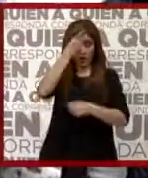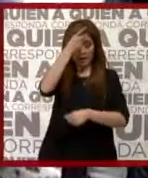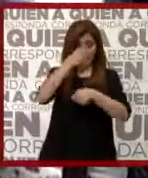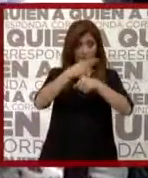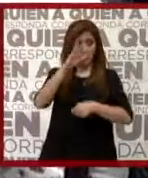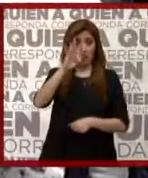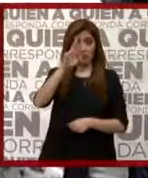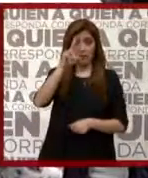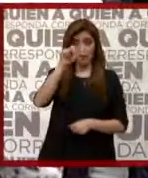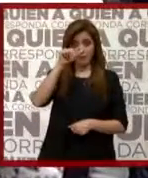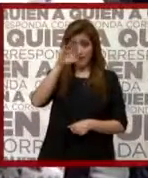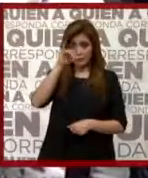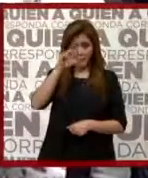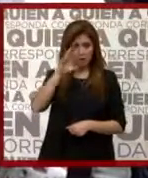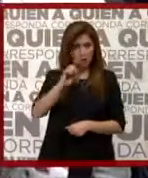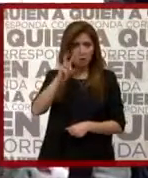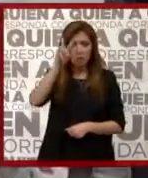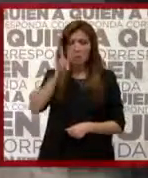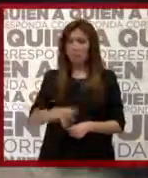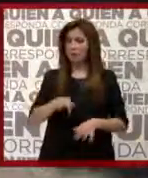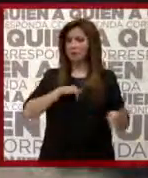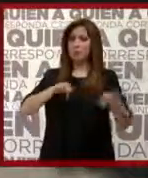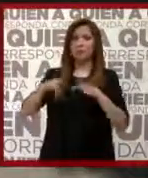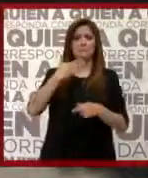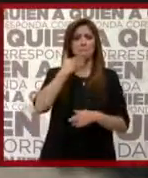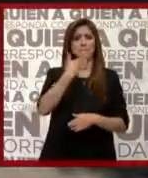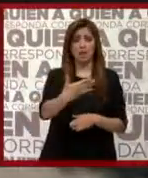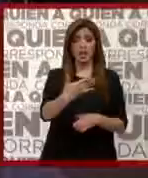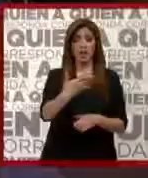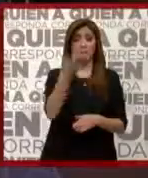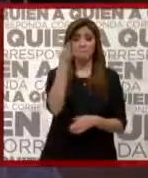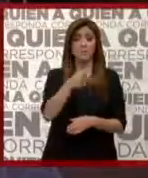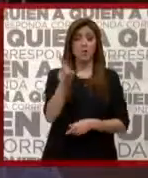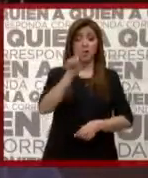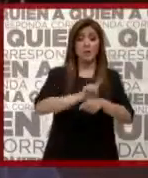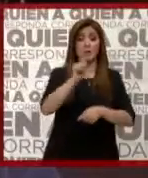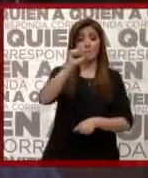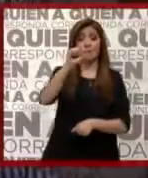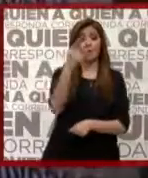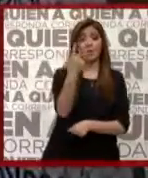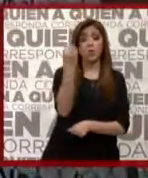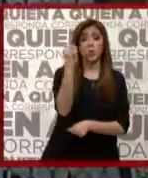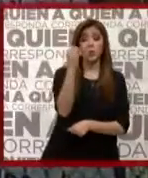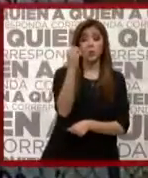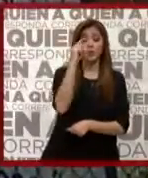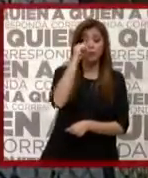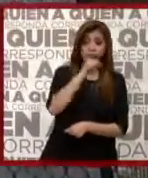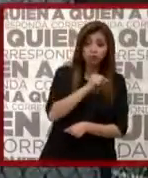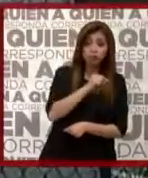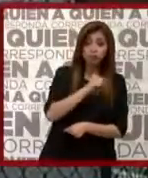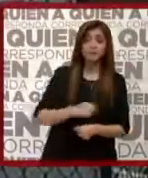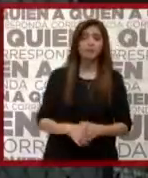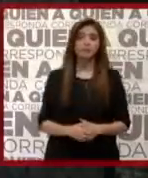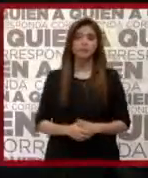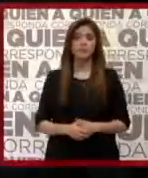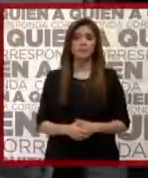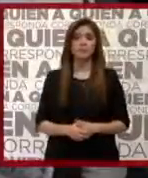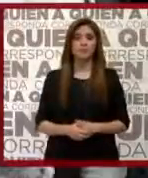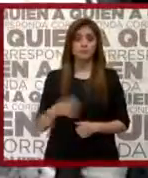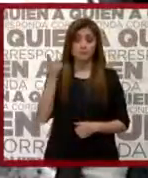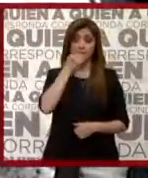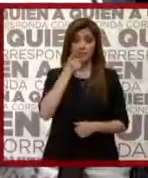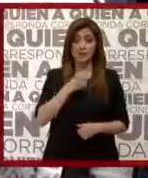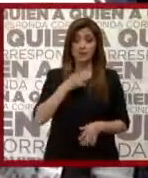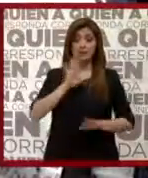hemos estado a gusto, tenido una buena dinámica. Pero eso terminó el pasado 21 de octubre. Nos indican que se terminó el contrato